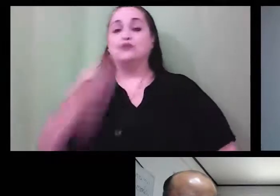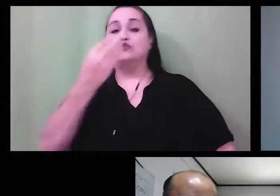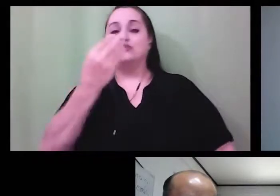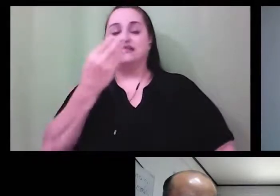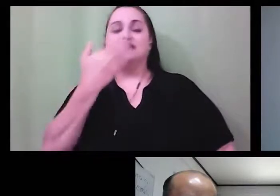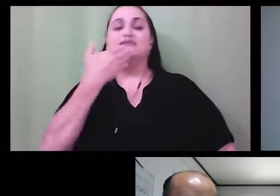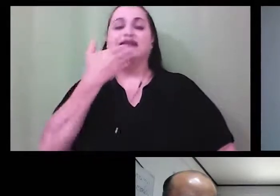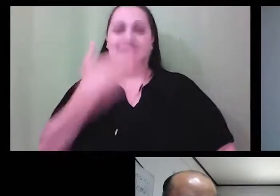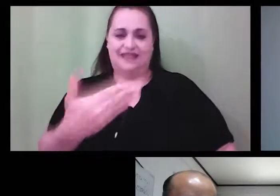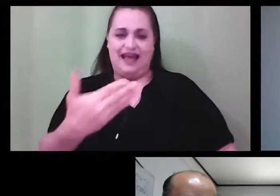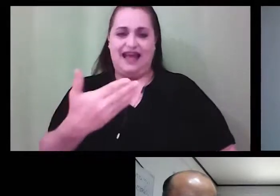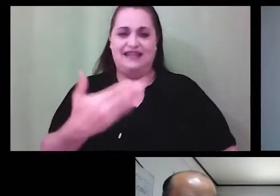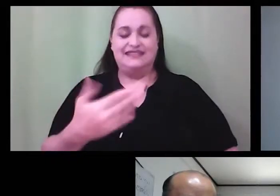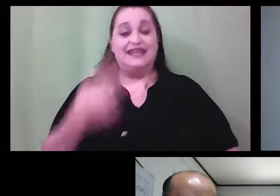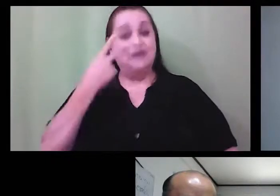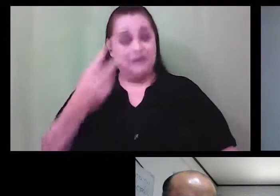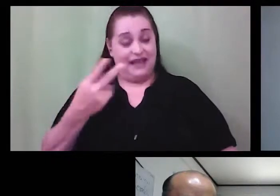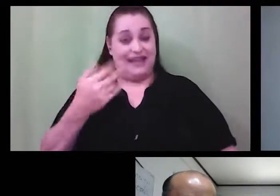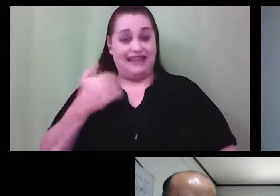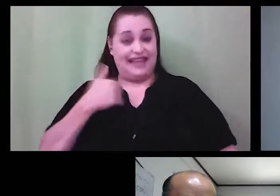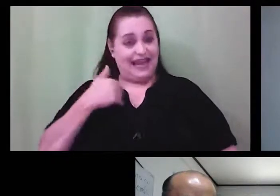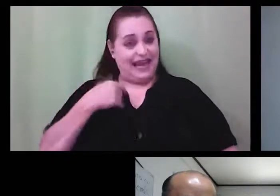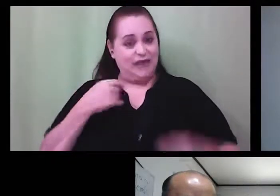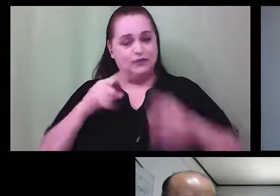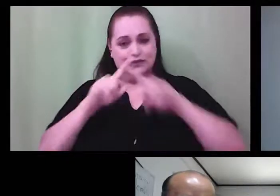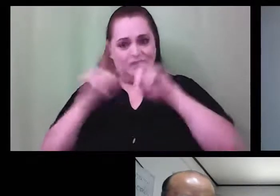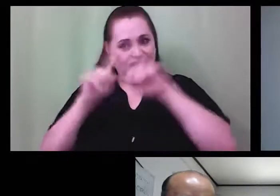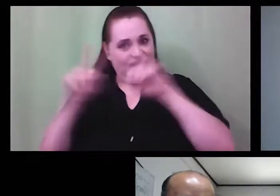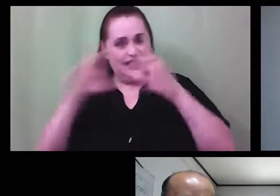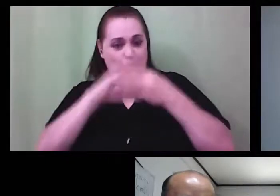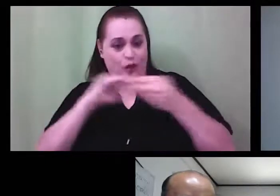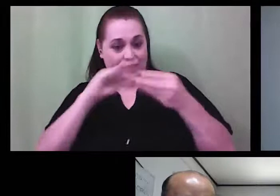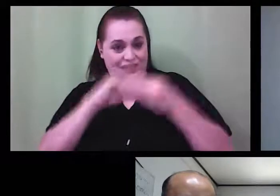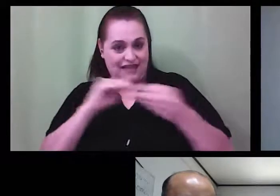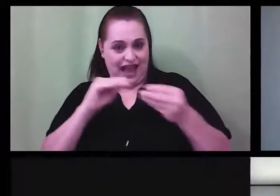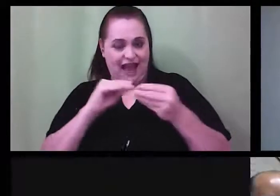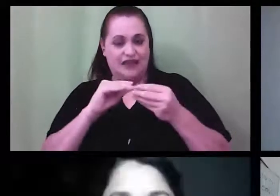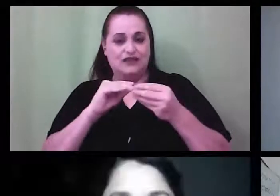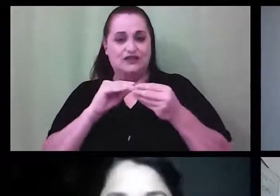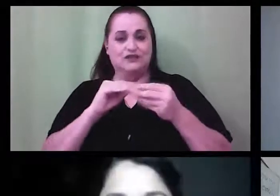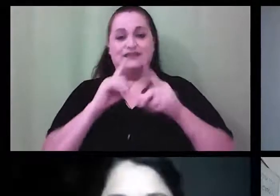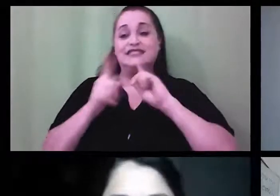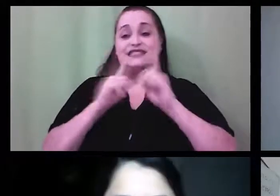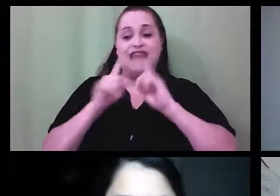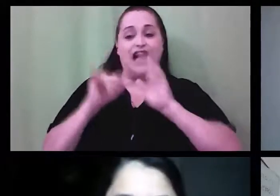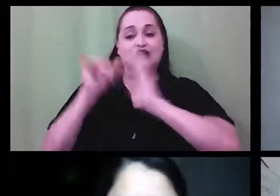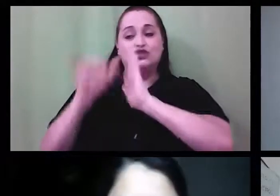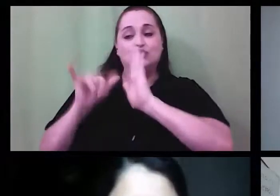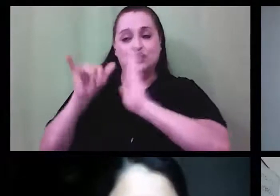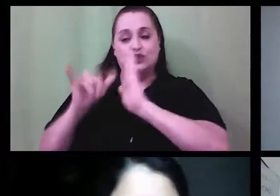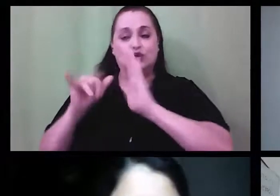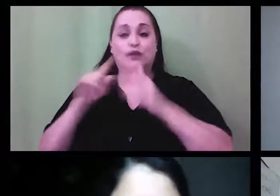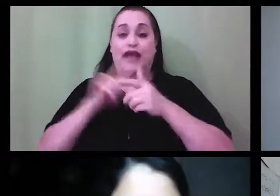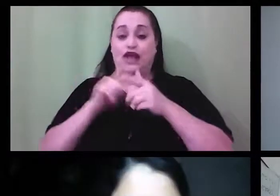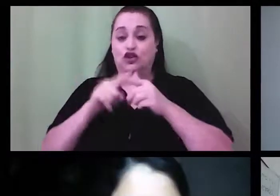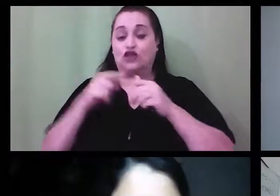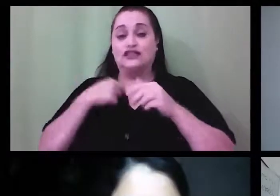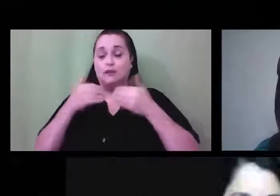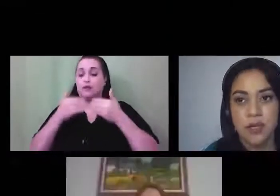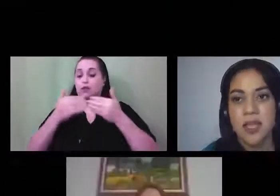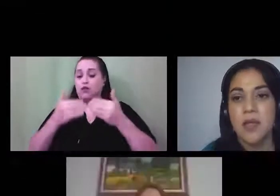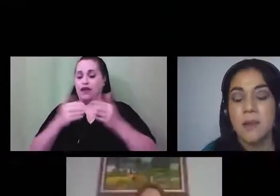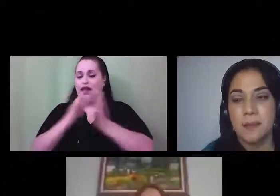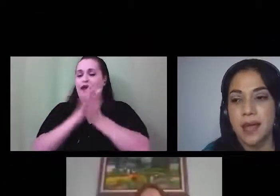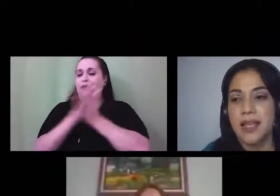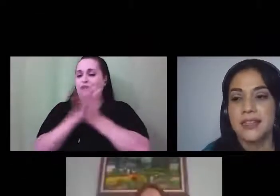Muchísimas gracias. Vieran que tenemos varios comentarios en el chat de YouTube y entonces voy a aprovechar el